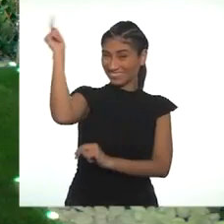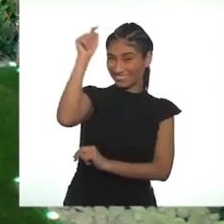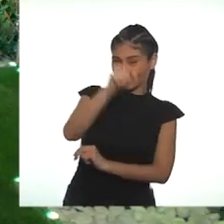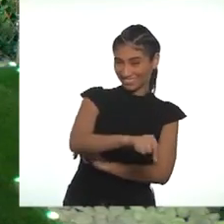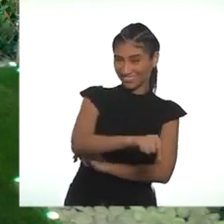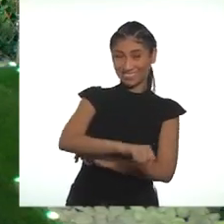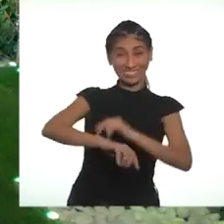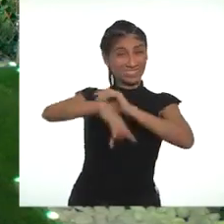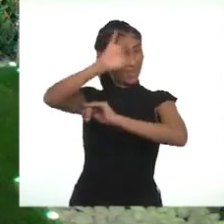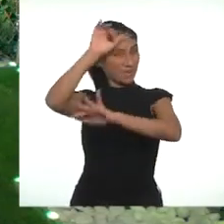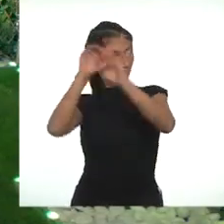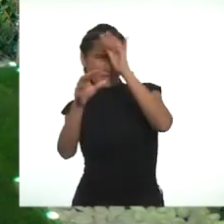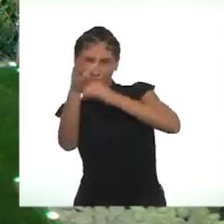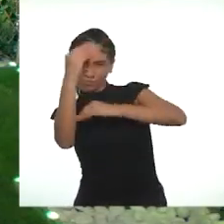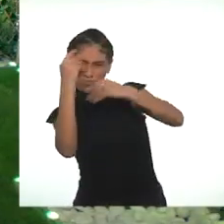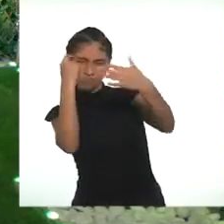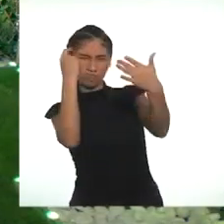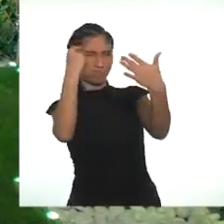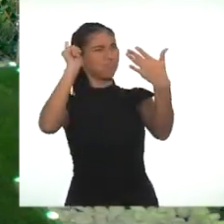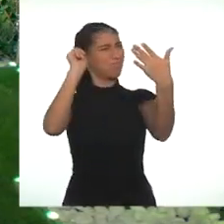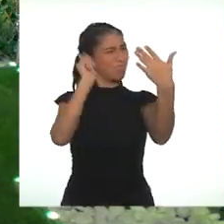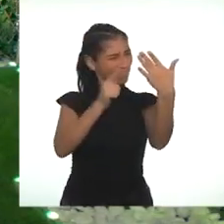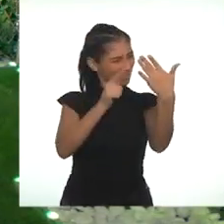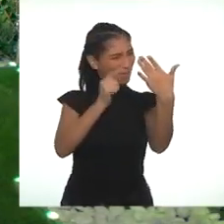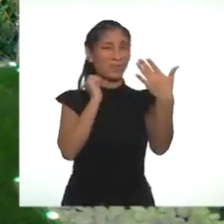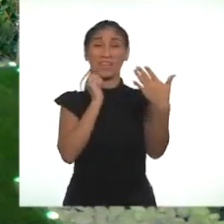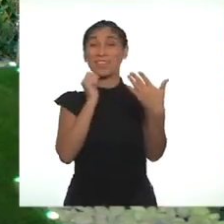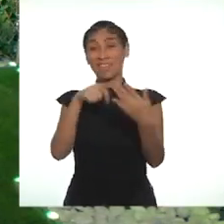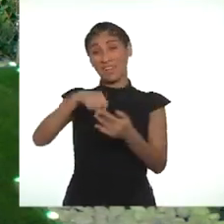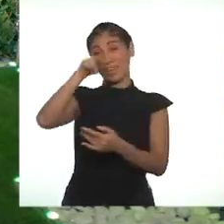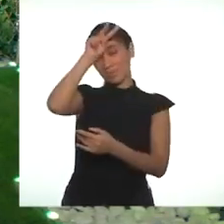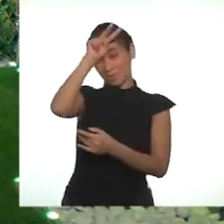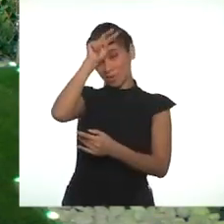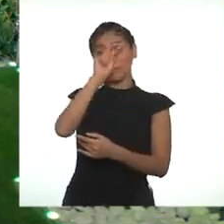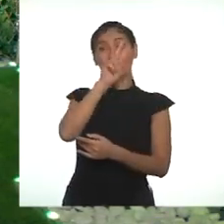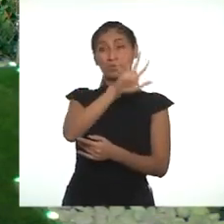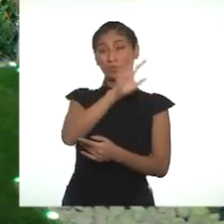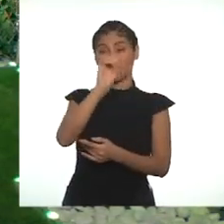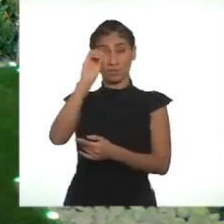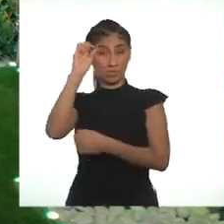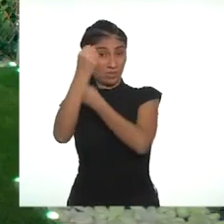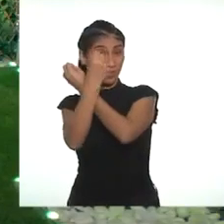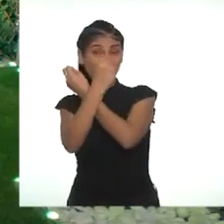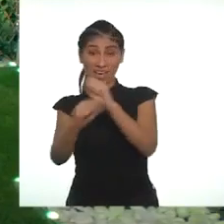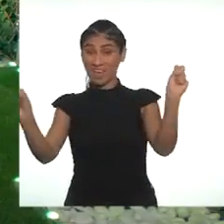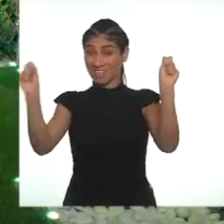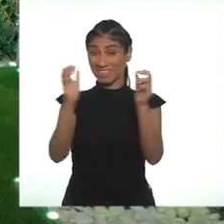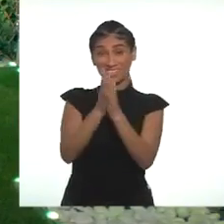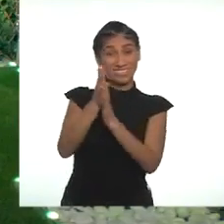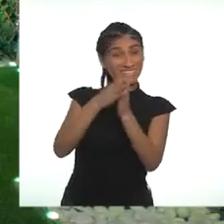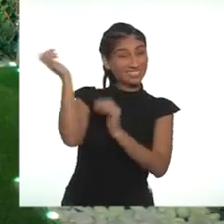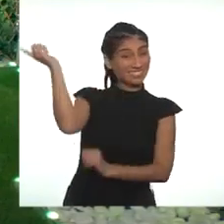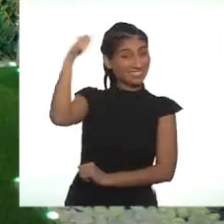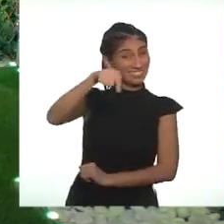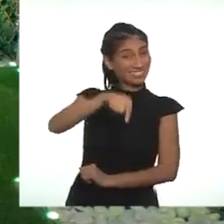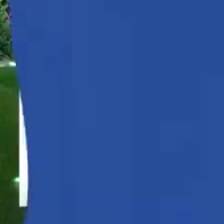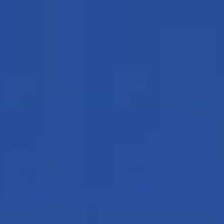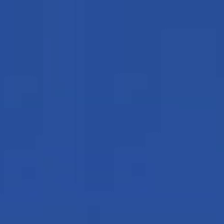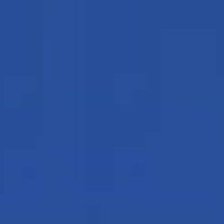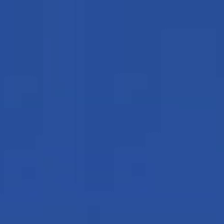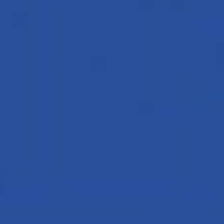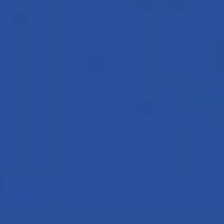pronto regresamos con más reflexiones sobre los retos del Bicentenario de la Independencia del Perú. ¡Ya volvemos!